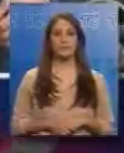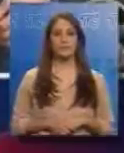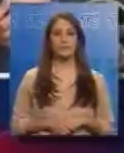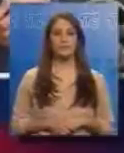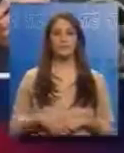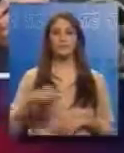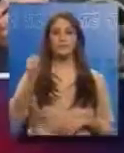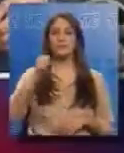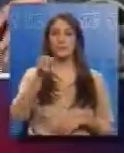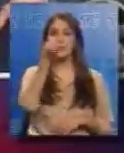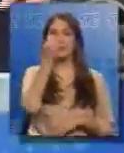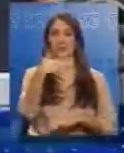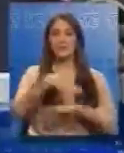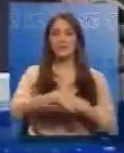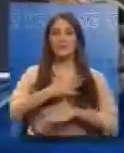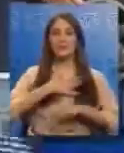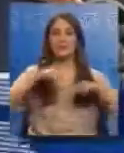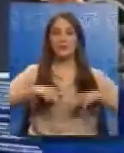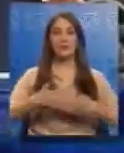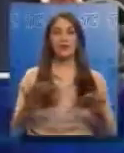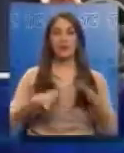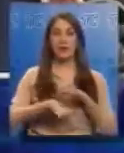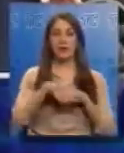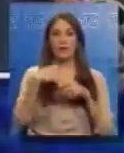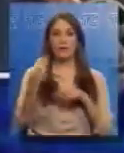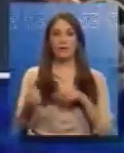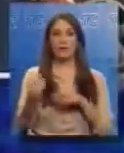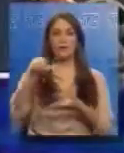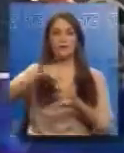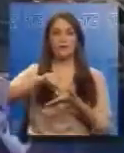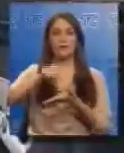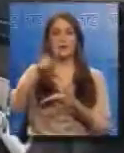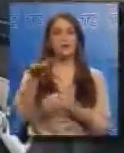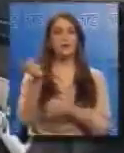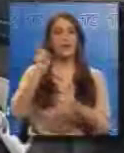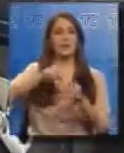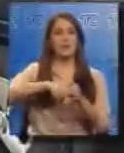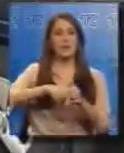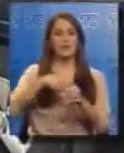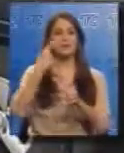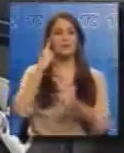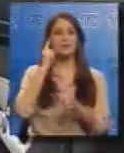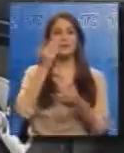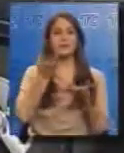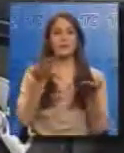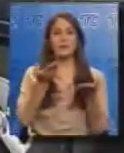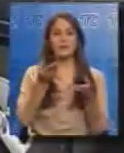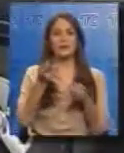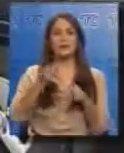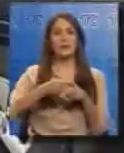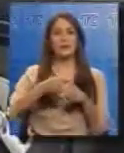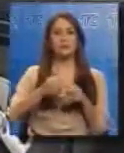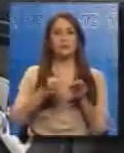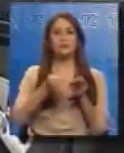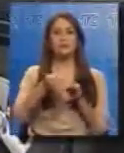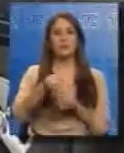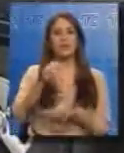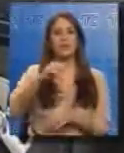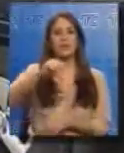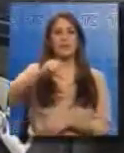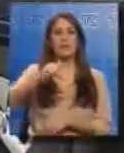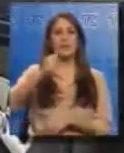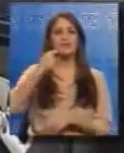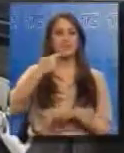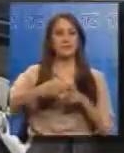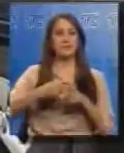Efectivamente, compañeros, buenas tardes. Yo me encuentro en los exteriores de la sede social de afiliados del dispensario en la parroquia Puerto Limón de Santo Domingo,